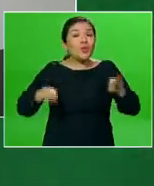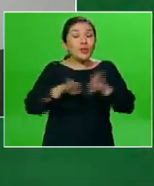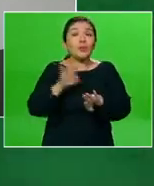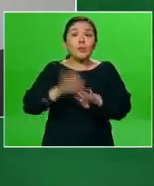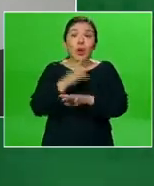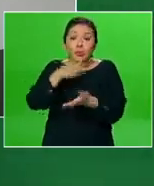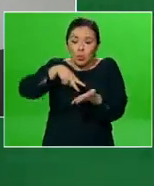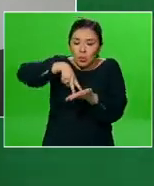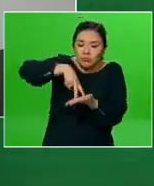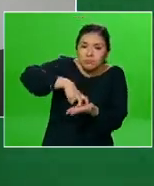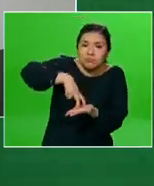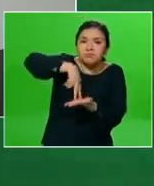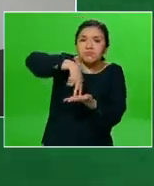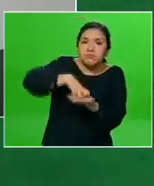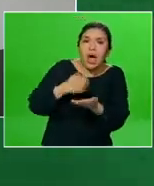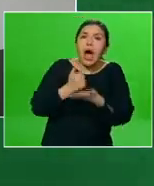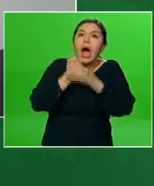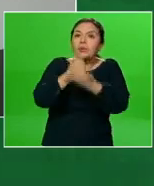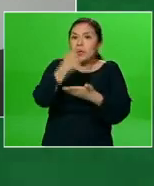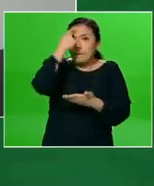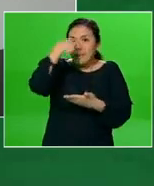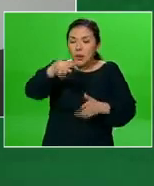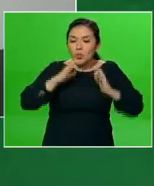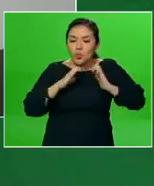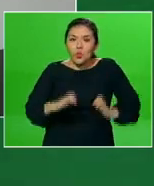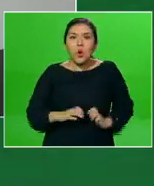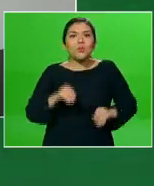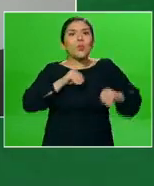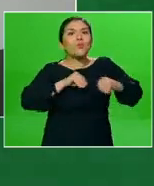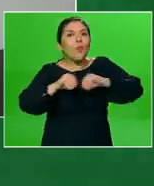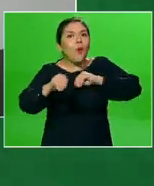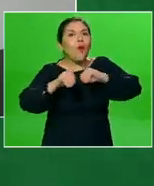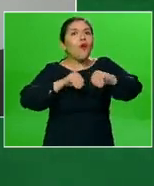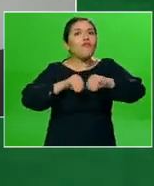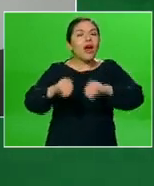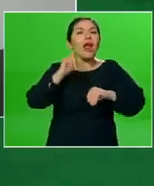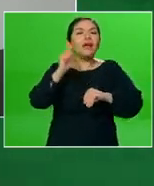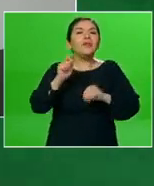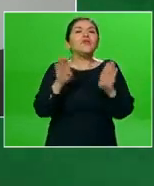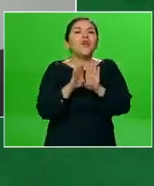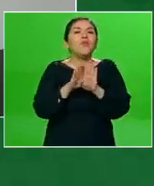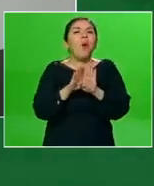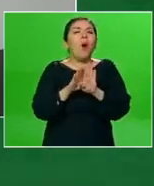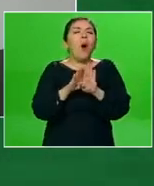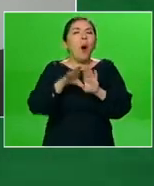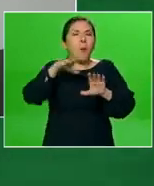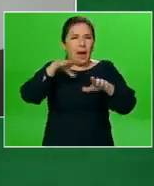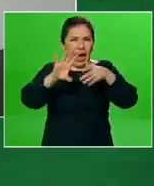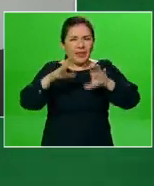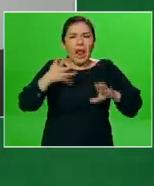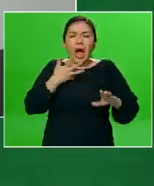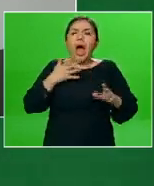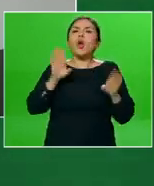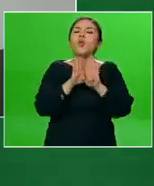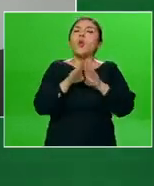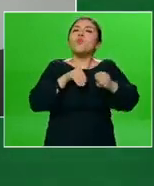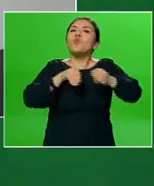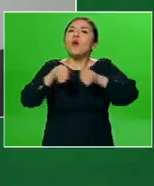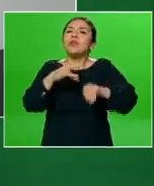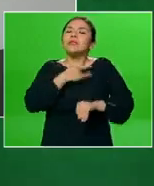los grupos musculares para hablar desde el cuerpo que están debajo de la cadera y eso significa que más contracción